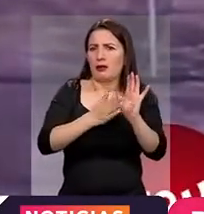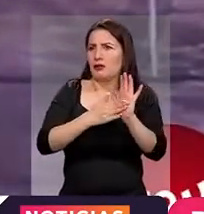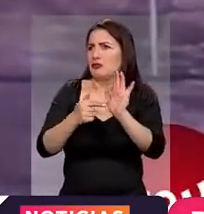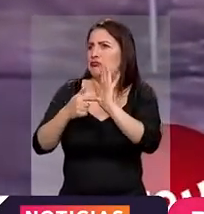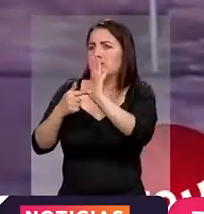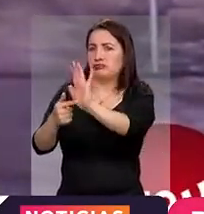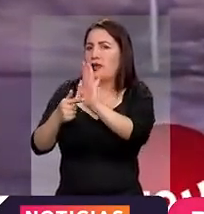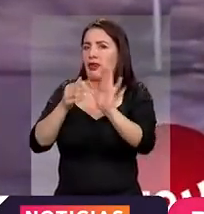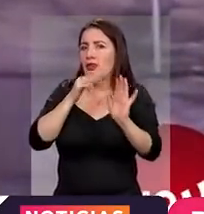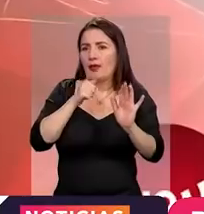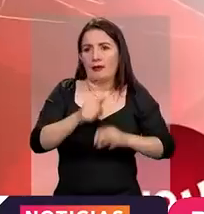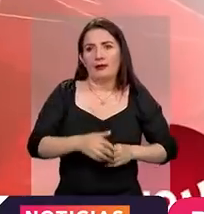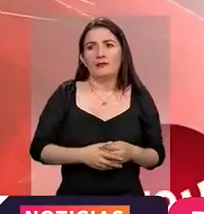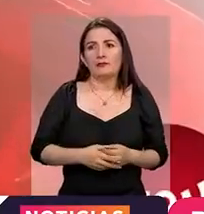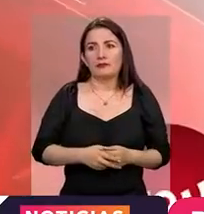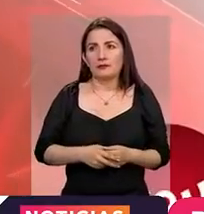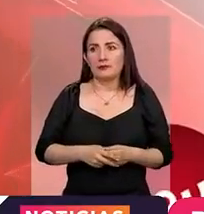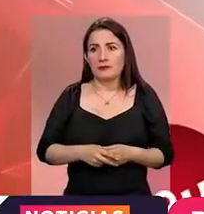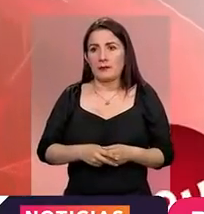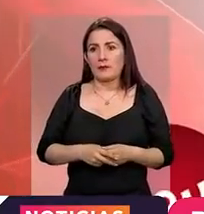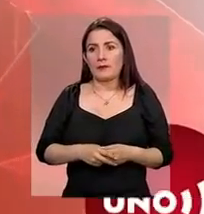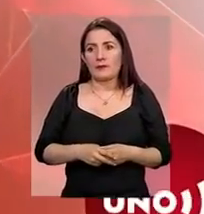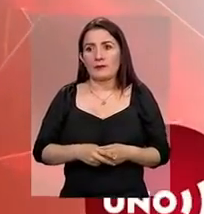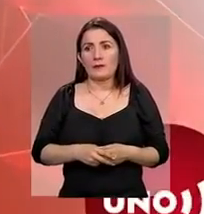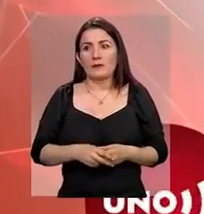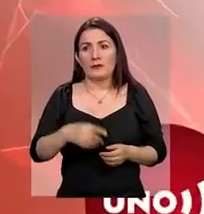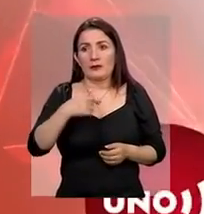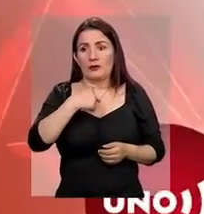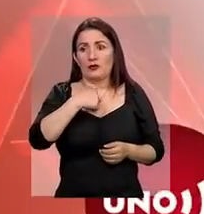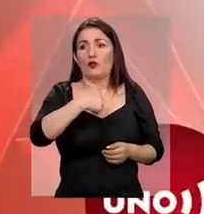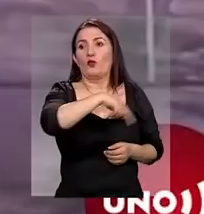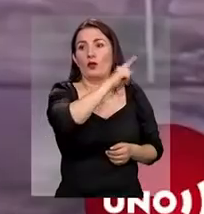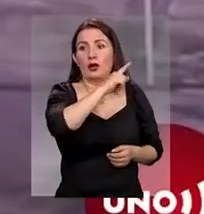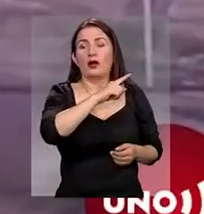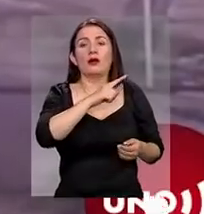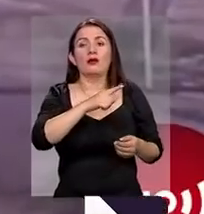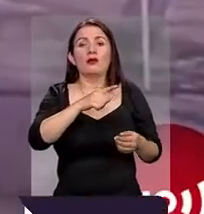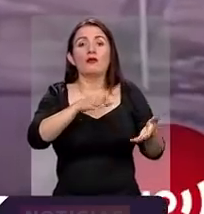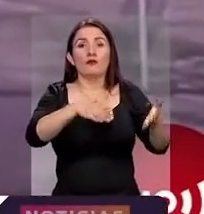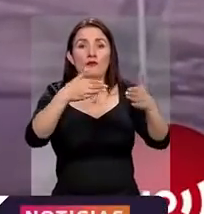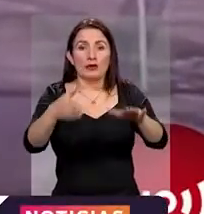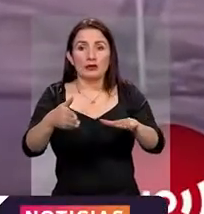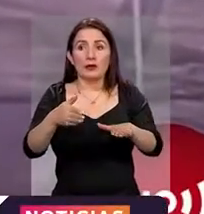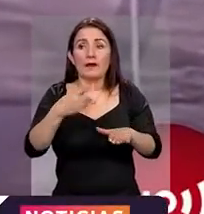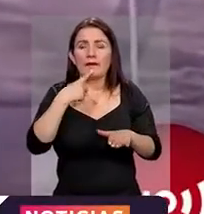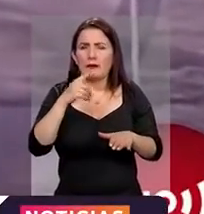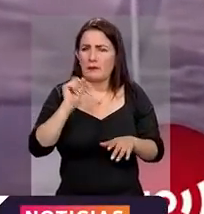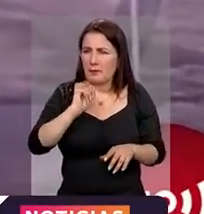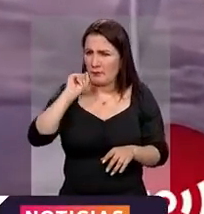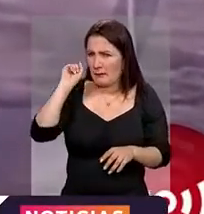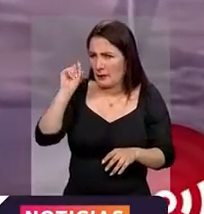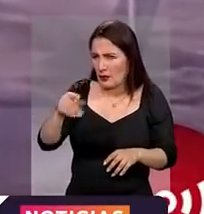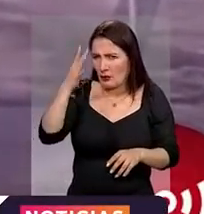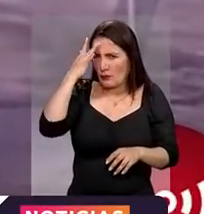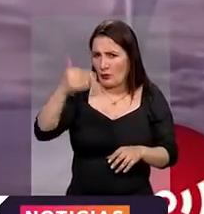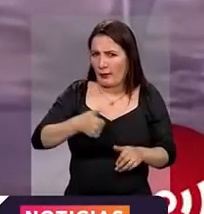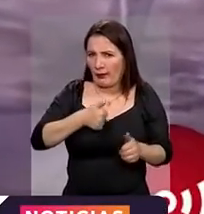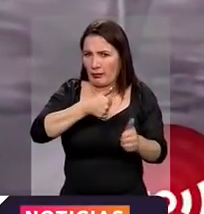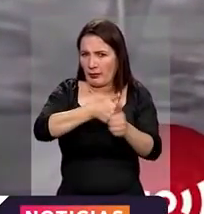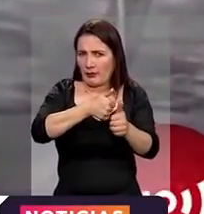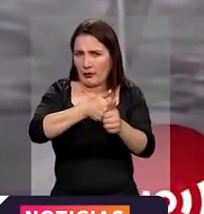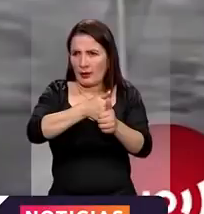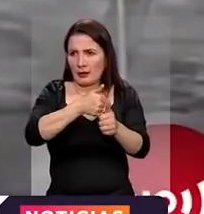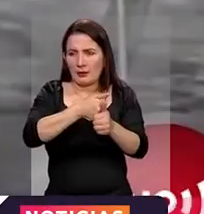sustentar dicha versión. Iba a recoger un fallecido porque venía a recoger fallecidos acá arriba. Asimismo, y ante una pregunta de por qué iba detrás del vehículo de